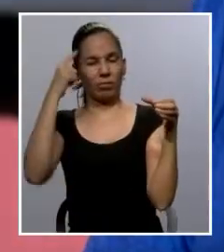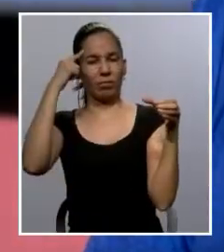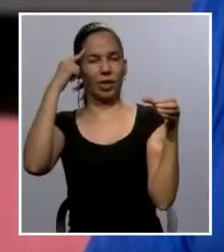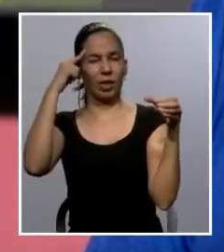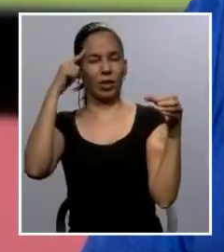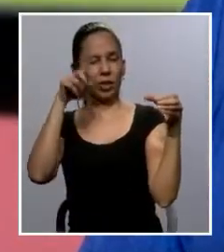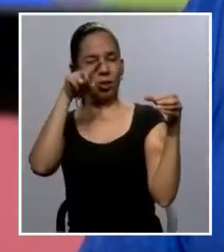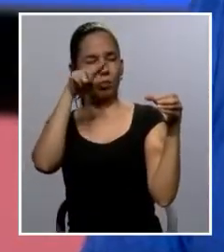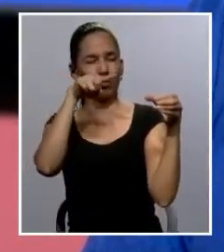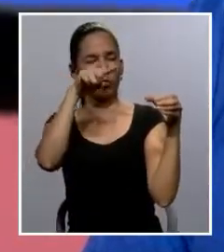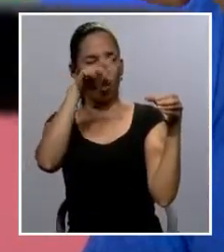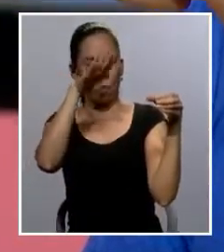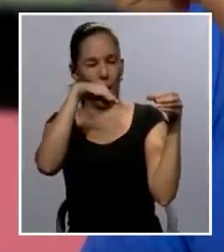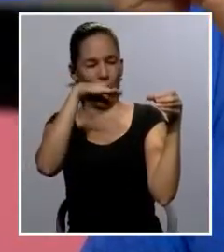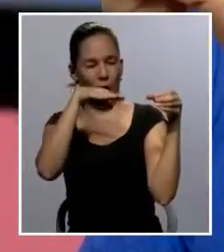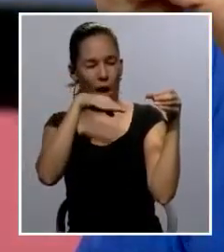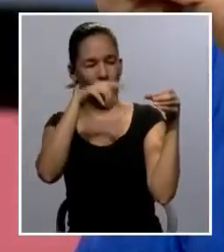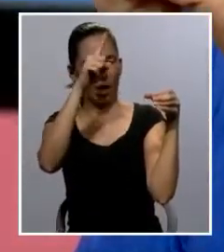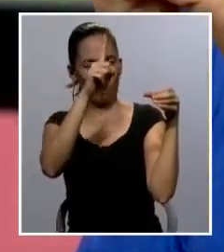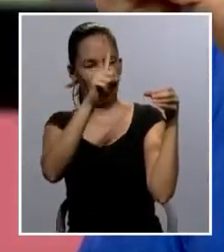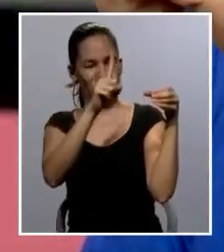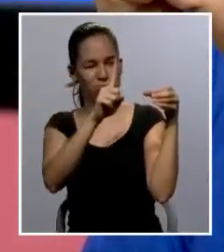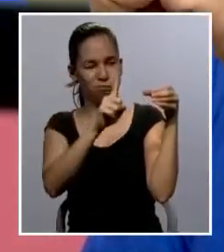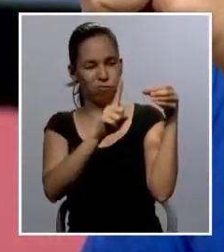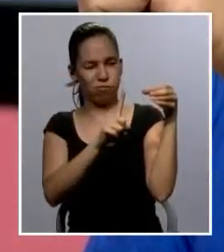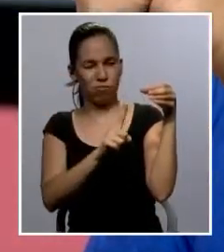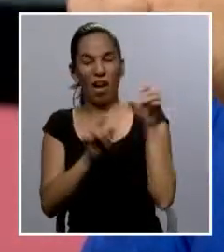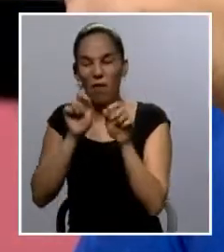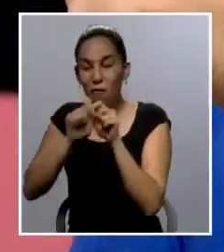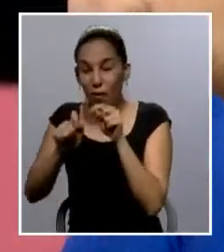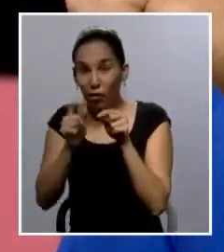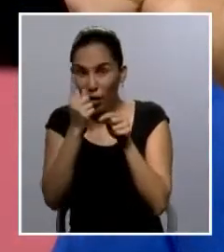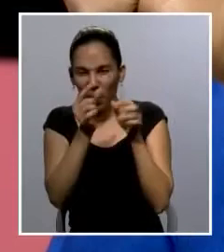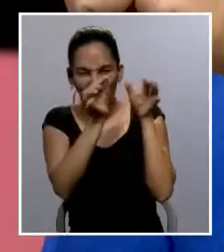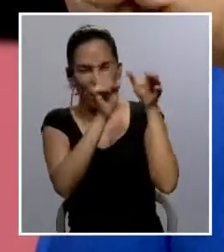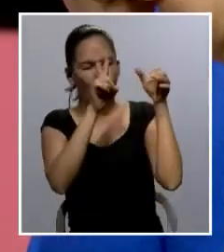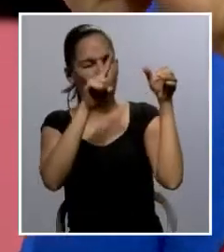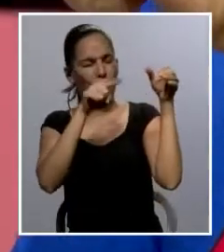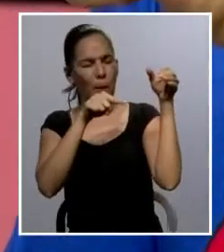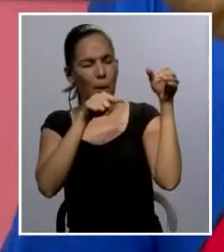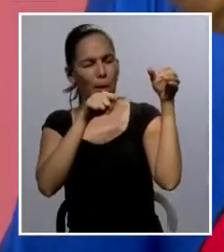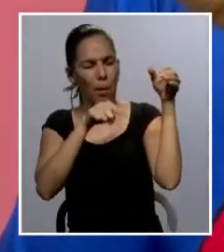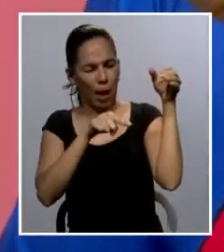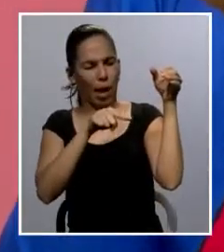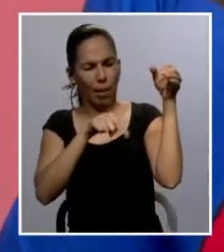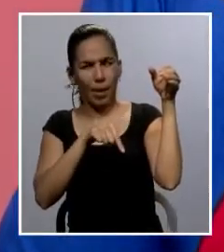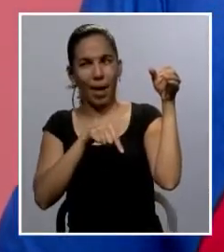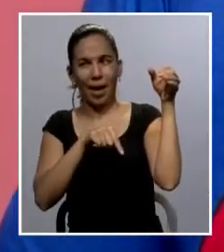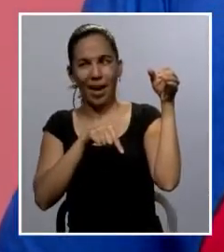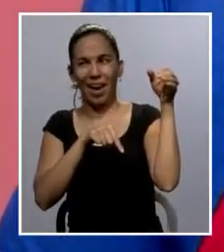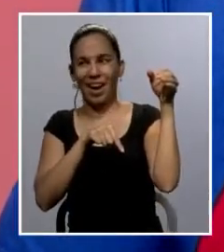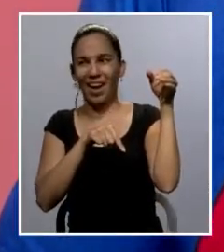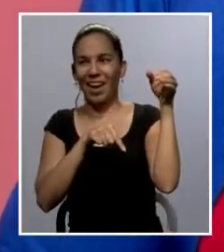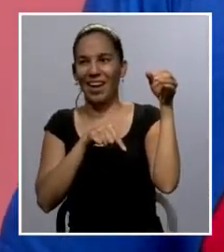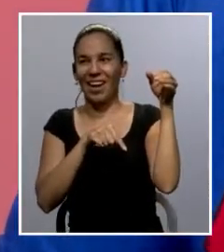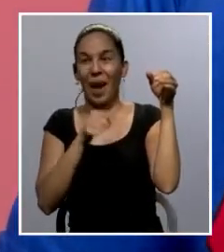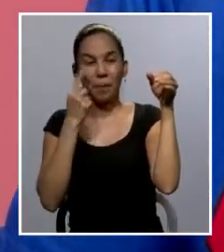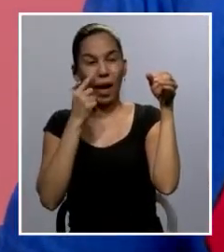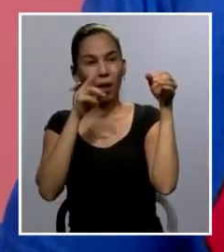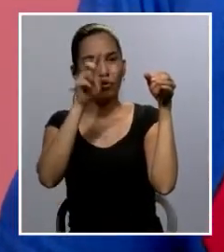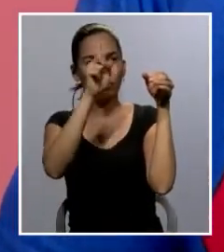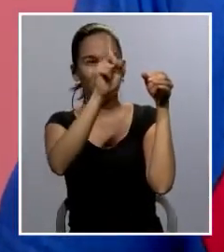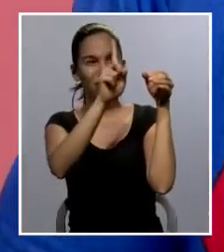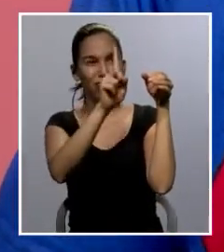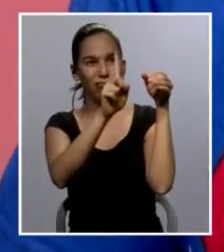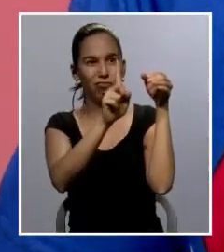decir, palito, baje. Es un palito de fósforos. Baje, baje, baje, baje. ¿Podemos ver dónde está bajando